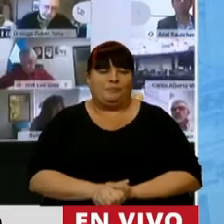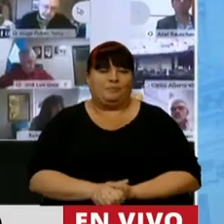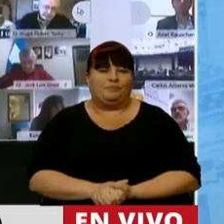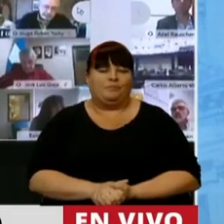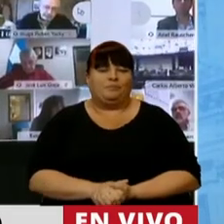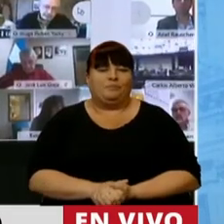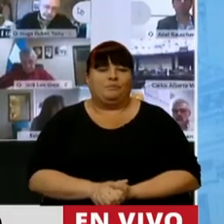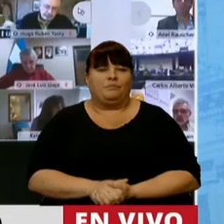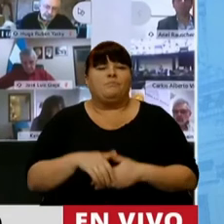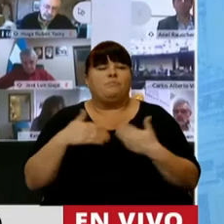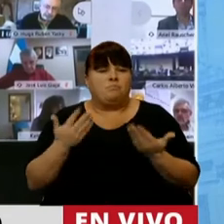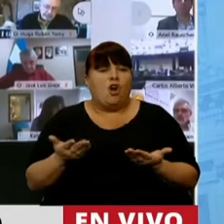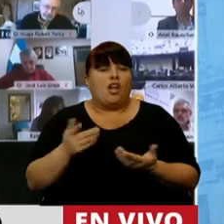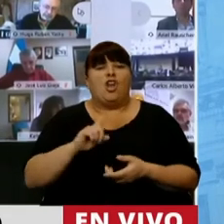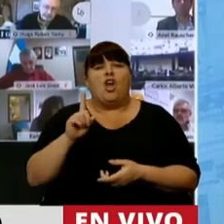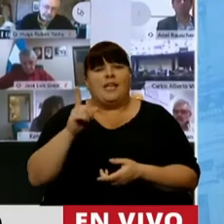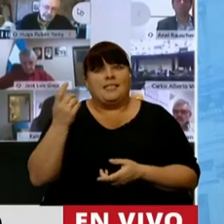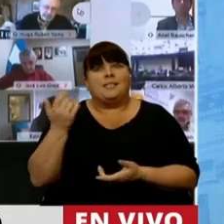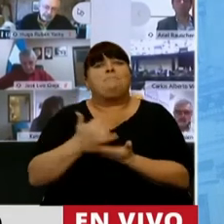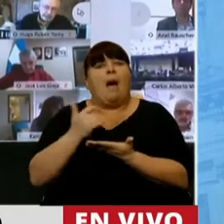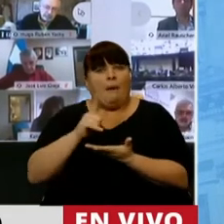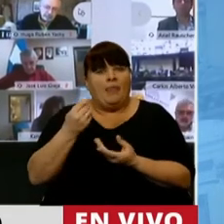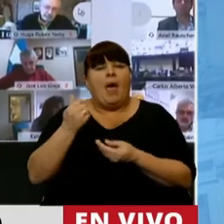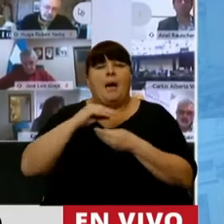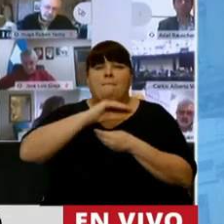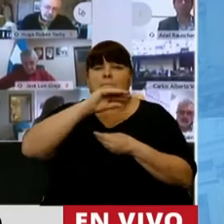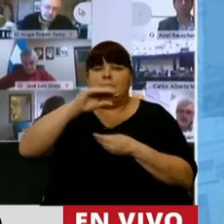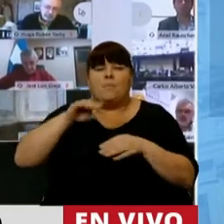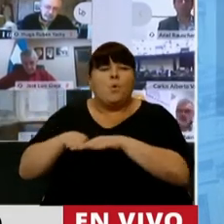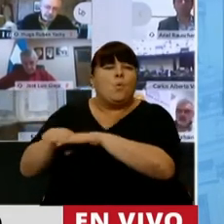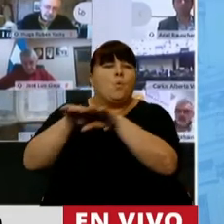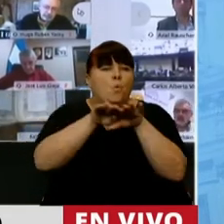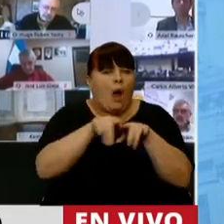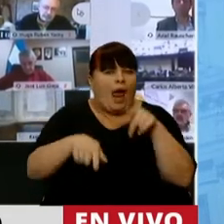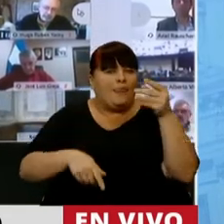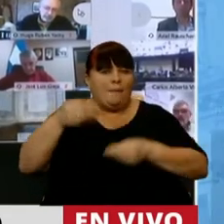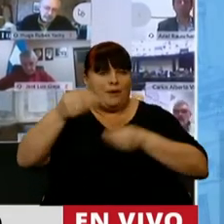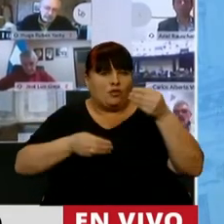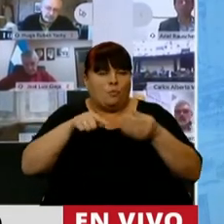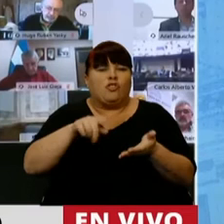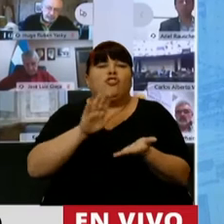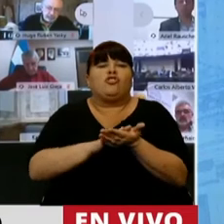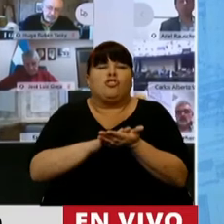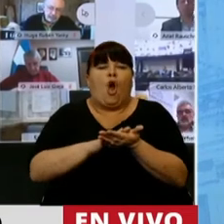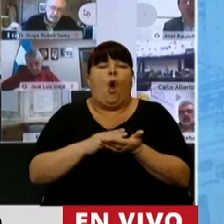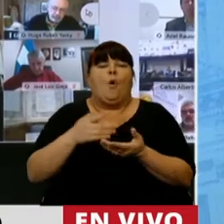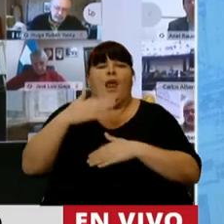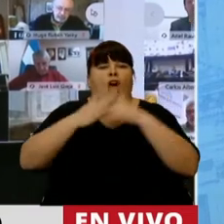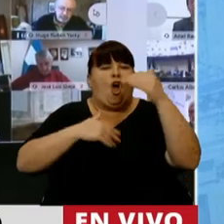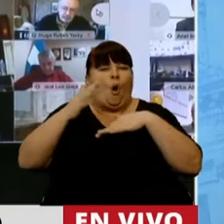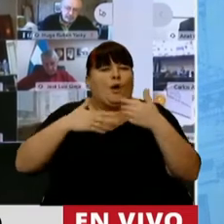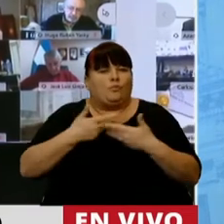En este sentido, tampoco es un dato menor la distribución equitativa que este presupuesto refiere en materia de obras